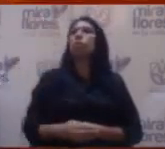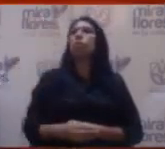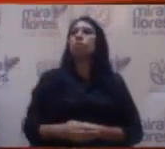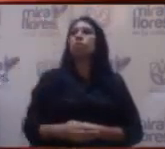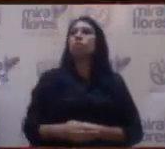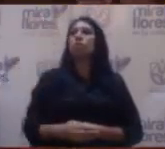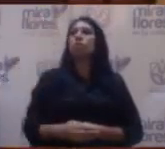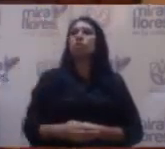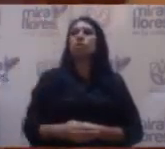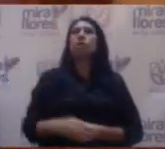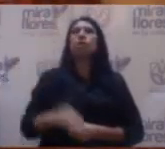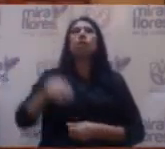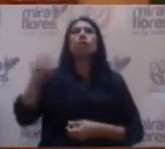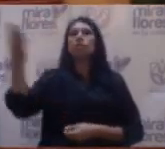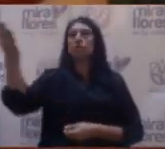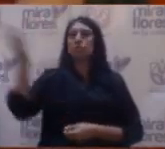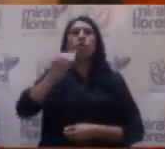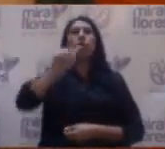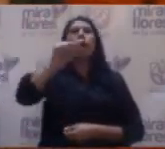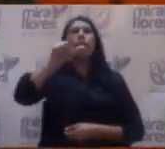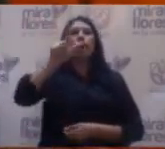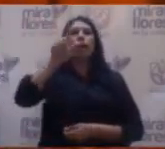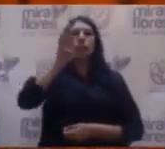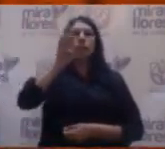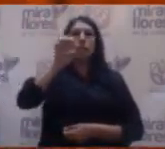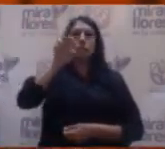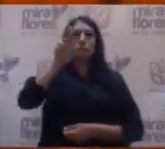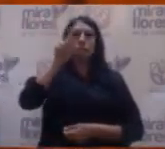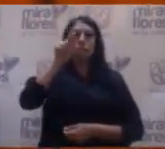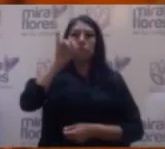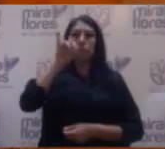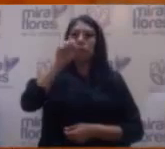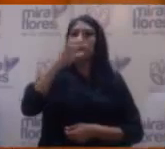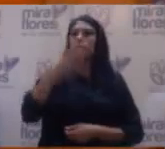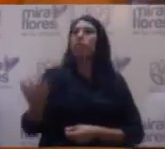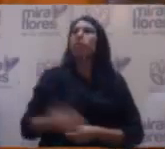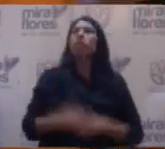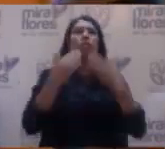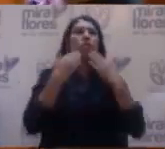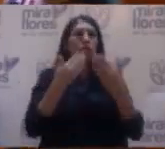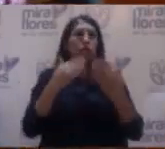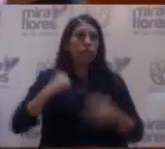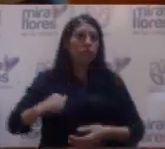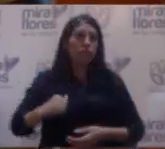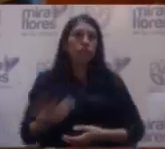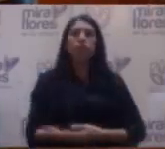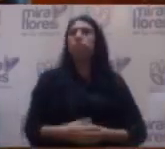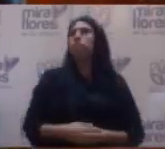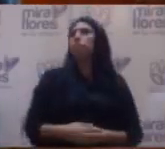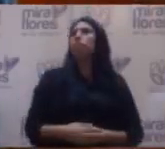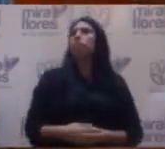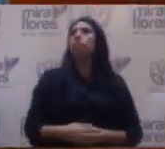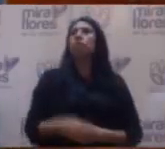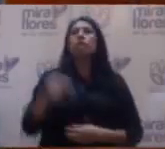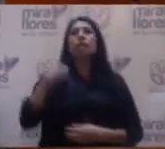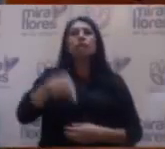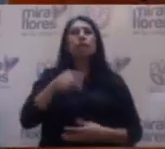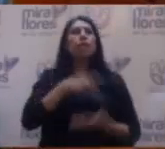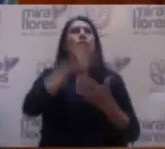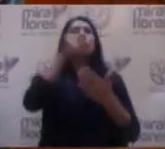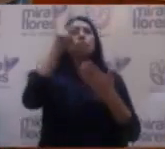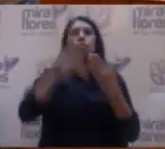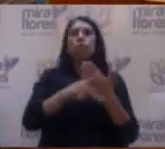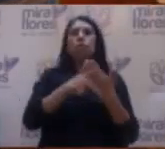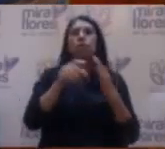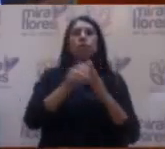Sí, el señor de Albertis ha levantado la mano, tiene el uso de la palabra. Gracias, señor alcalde. Sí, este es un proyecto de